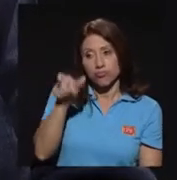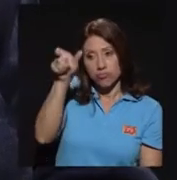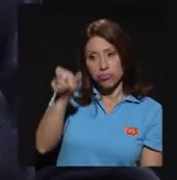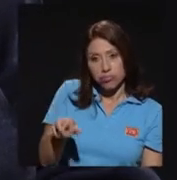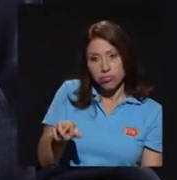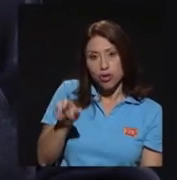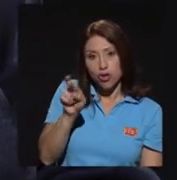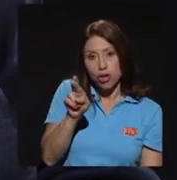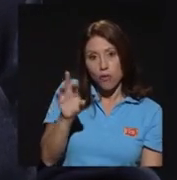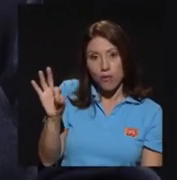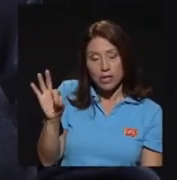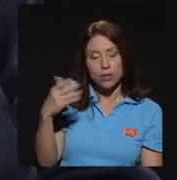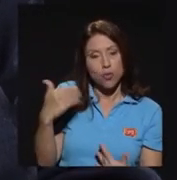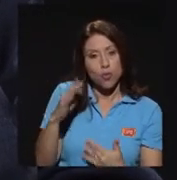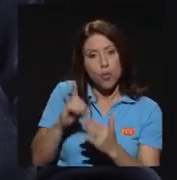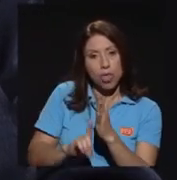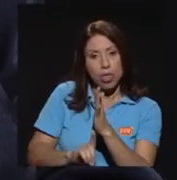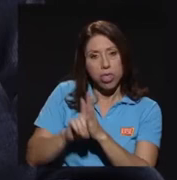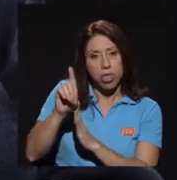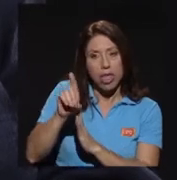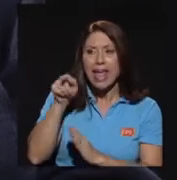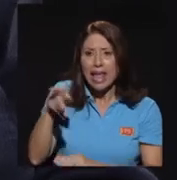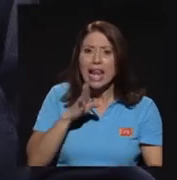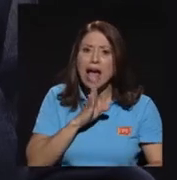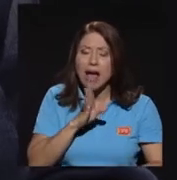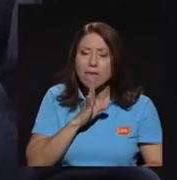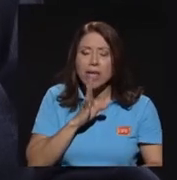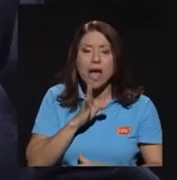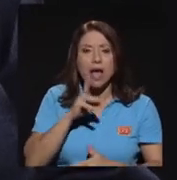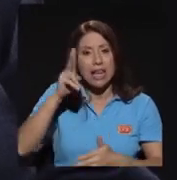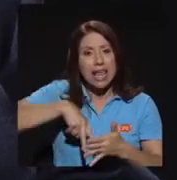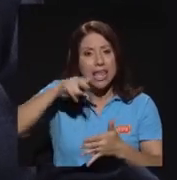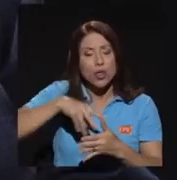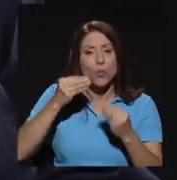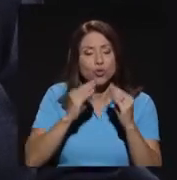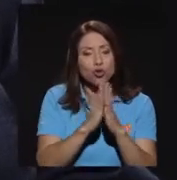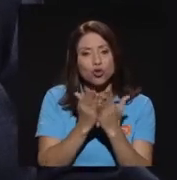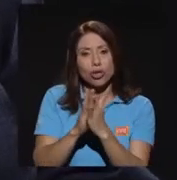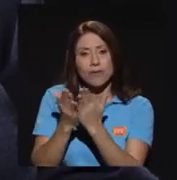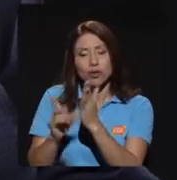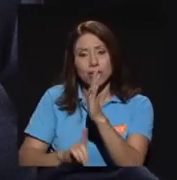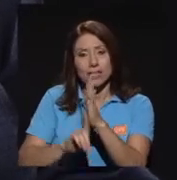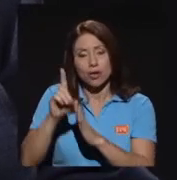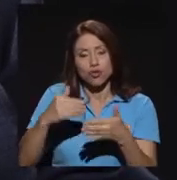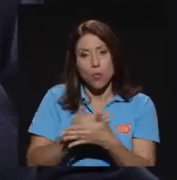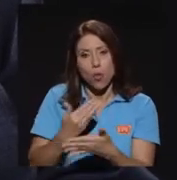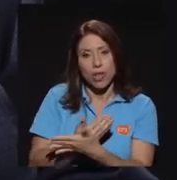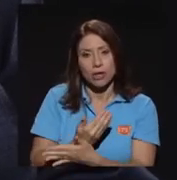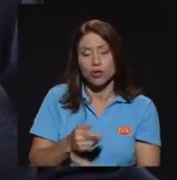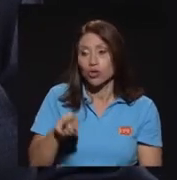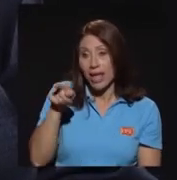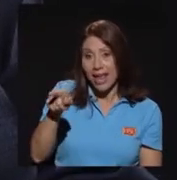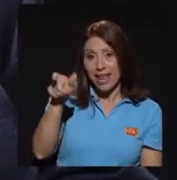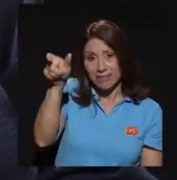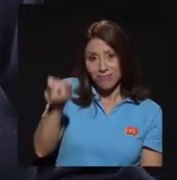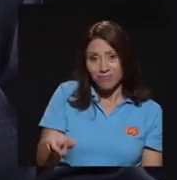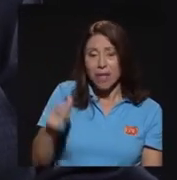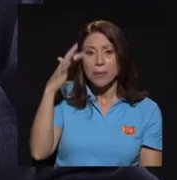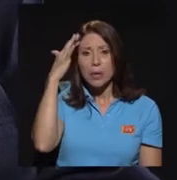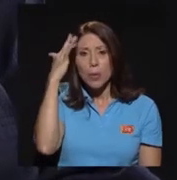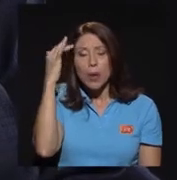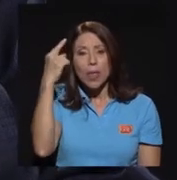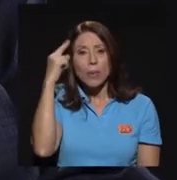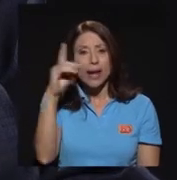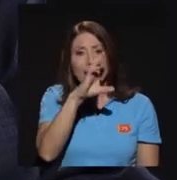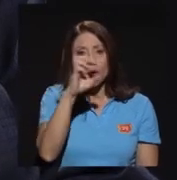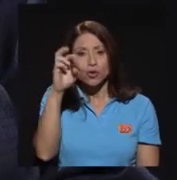él había leído muchos libros de desarrollo modernos y éste y la preocupación que tenía para que a costa rica